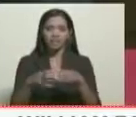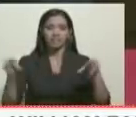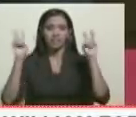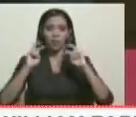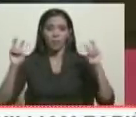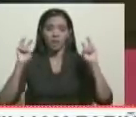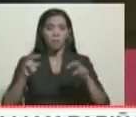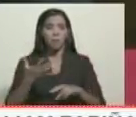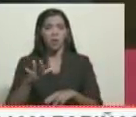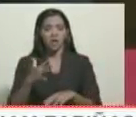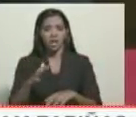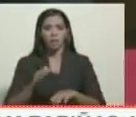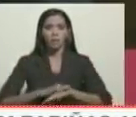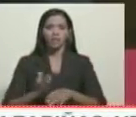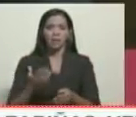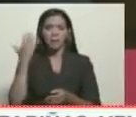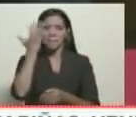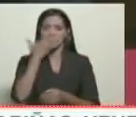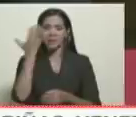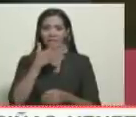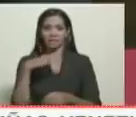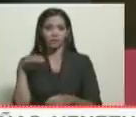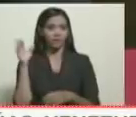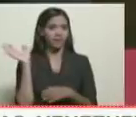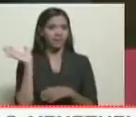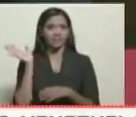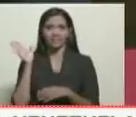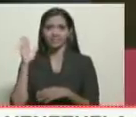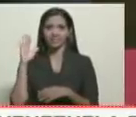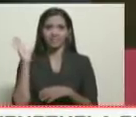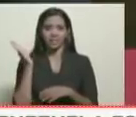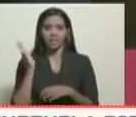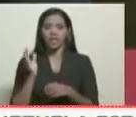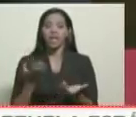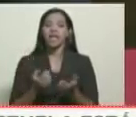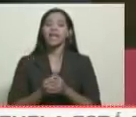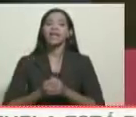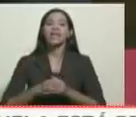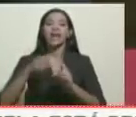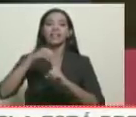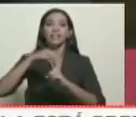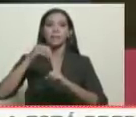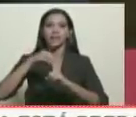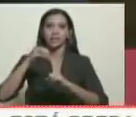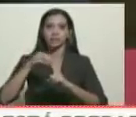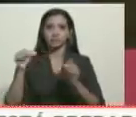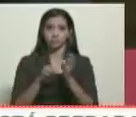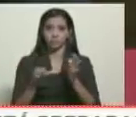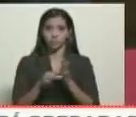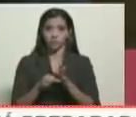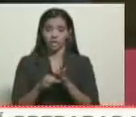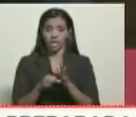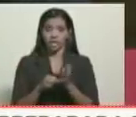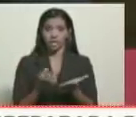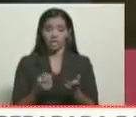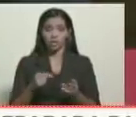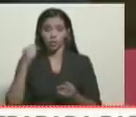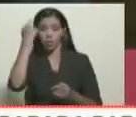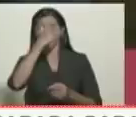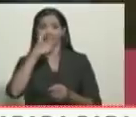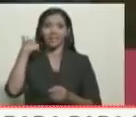porque pareció que fue una pasarela el distribuidor Altamira, donde el que no estuviese allí